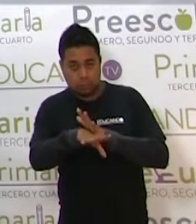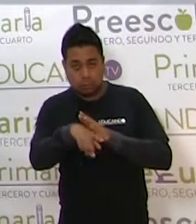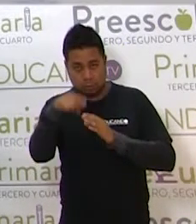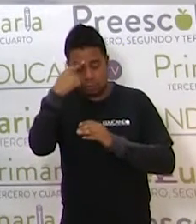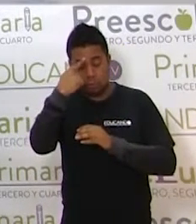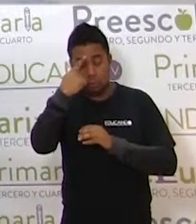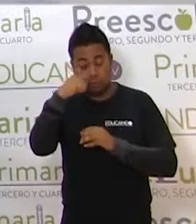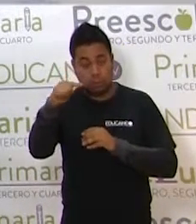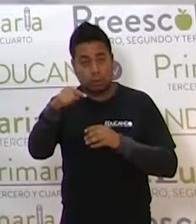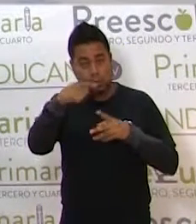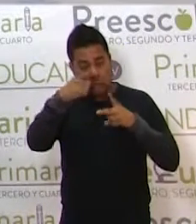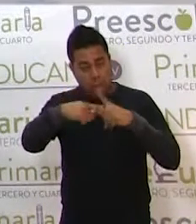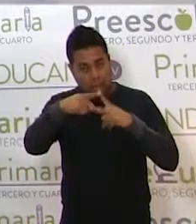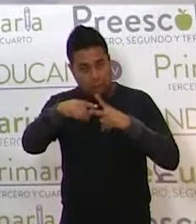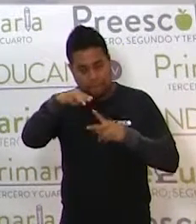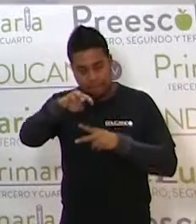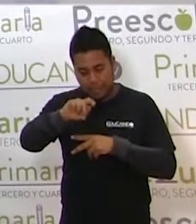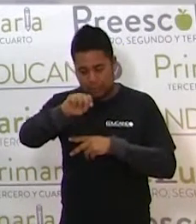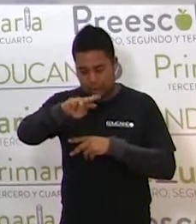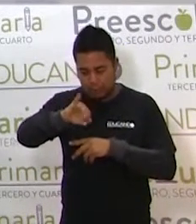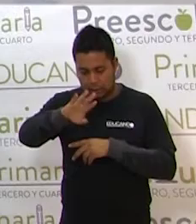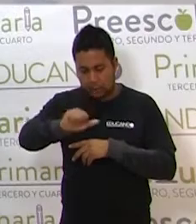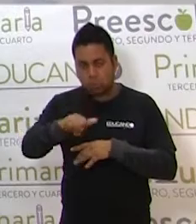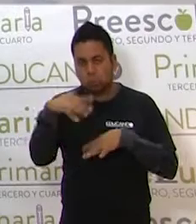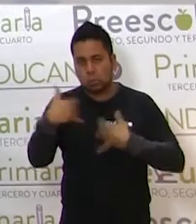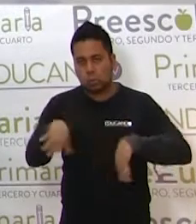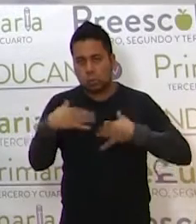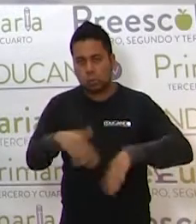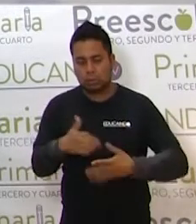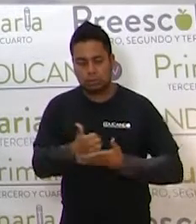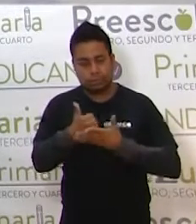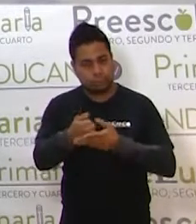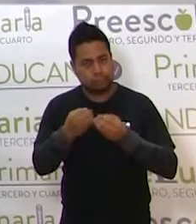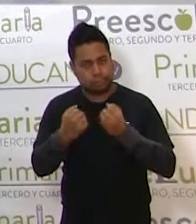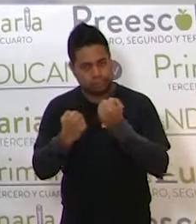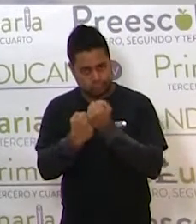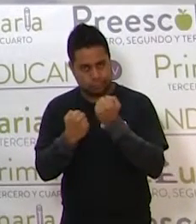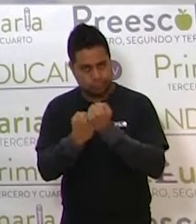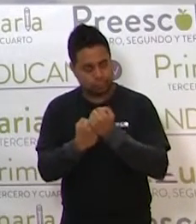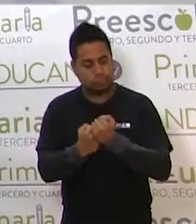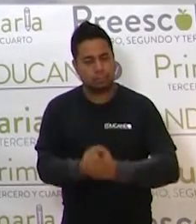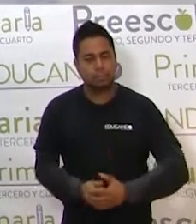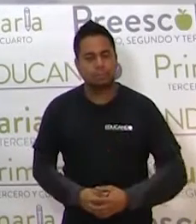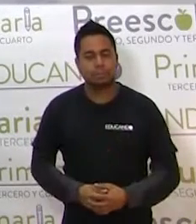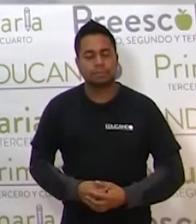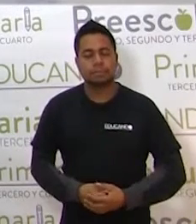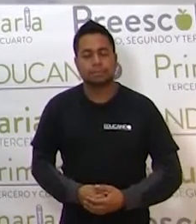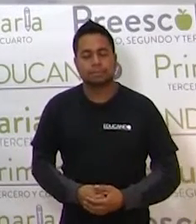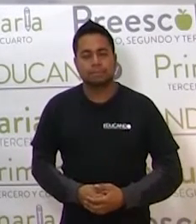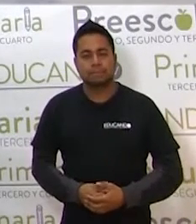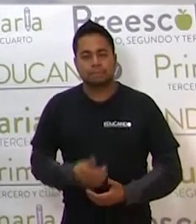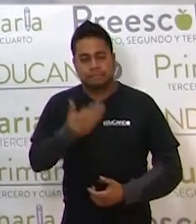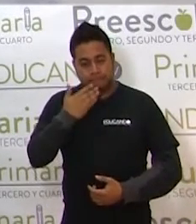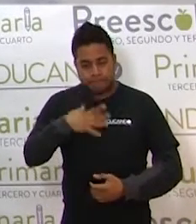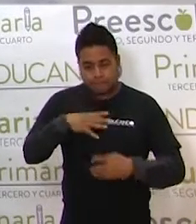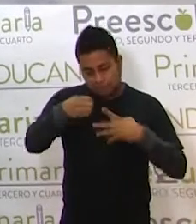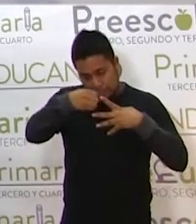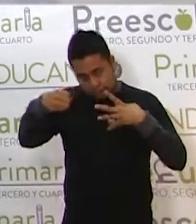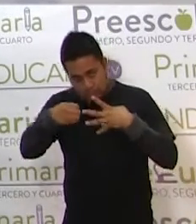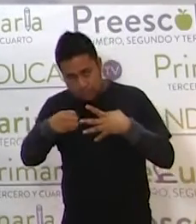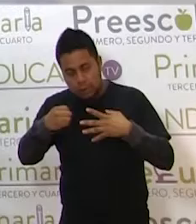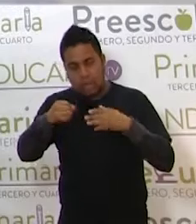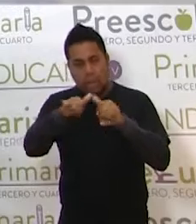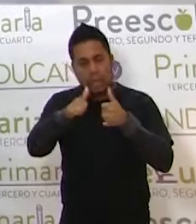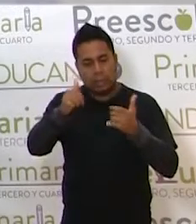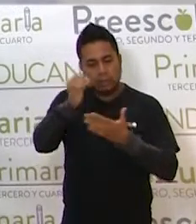créeme te va a servir muchísimo muy bien ahora sabemos que existen versos de arte menor